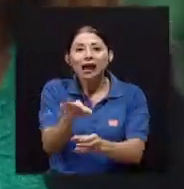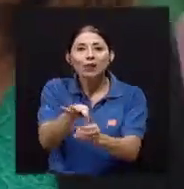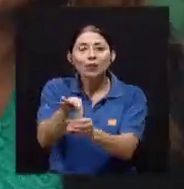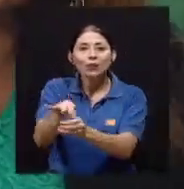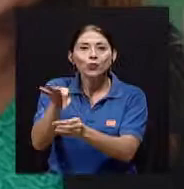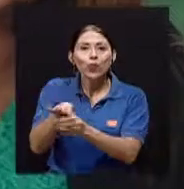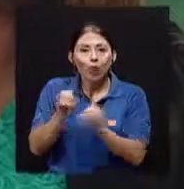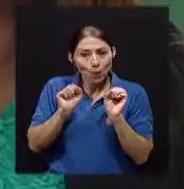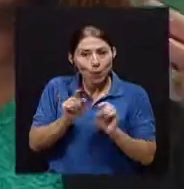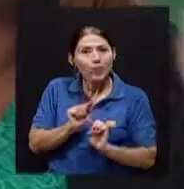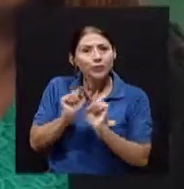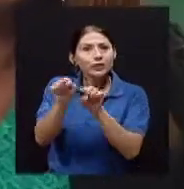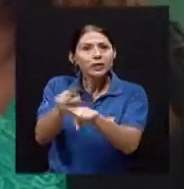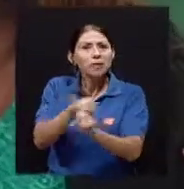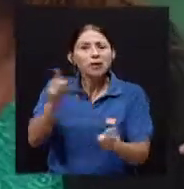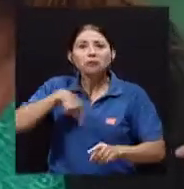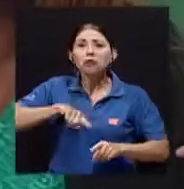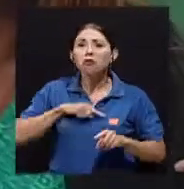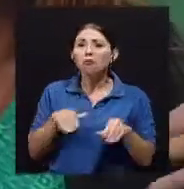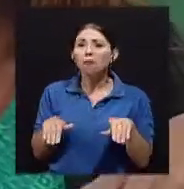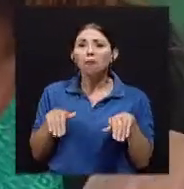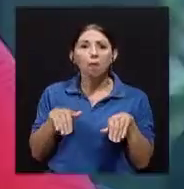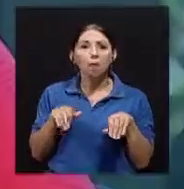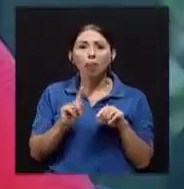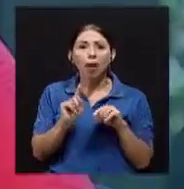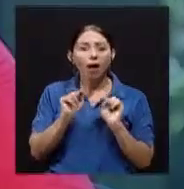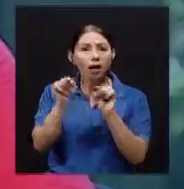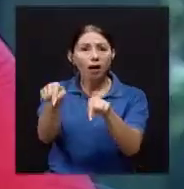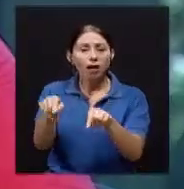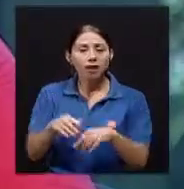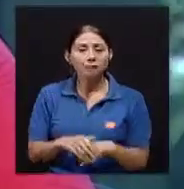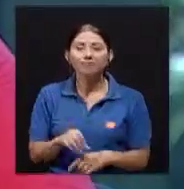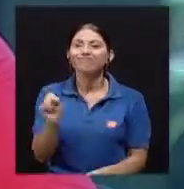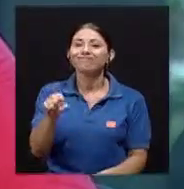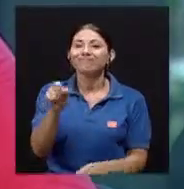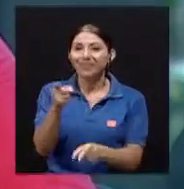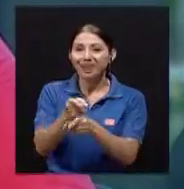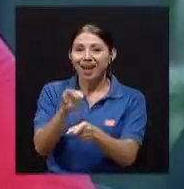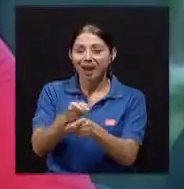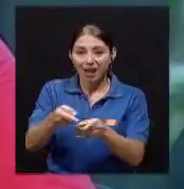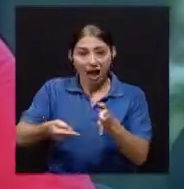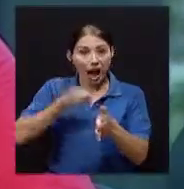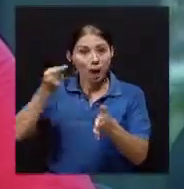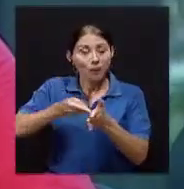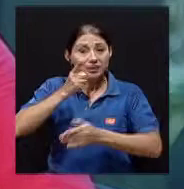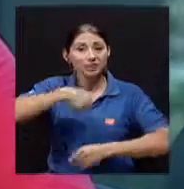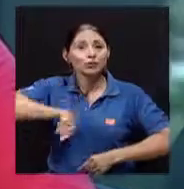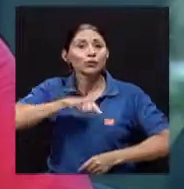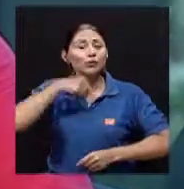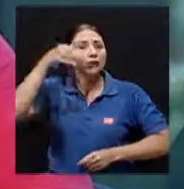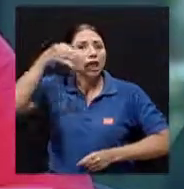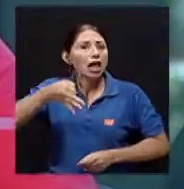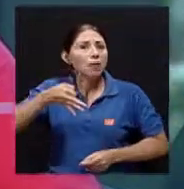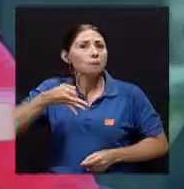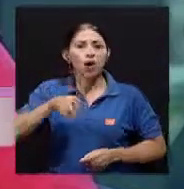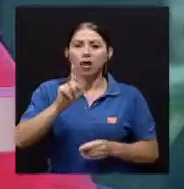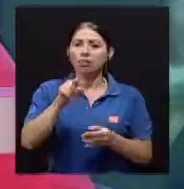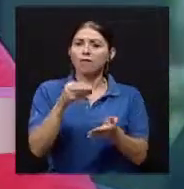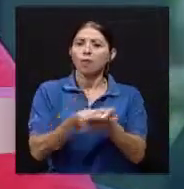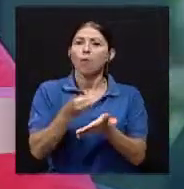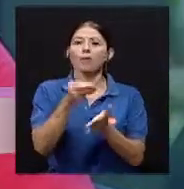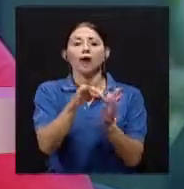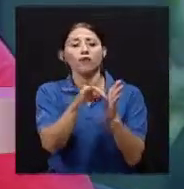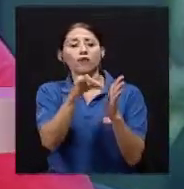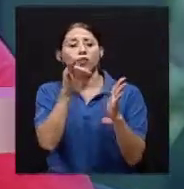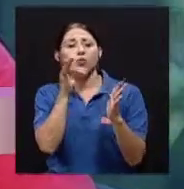pero no lo hacemos, nos cuesta mucho. Exactamente. Y a veces inclusive pensamos que tenemos que comprar frutas de muy